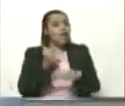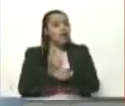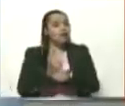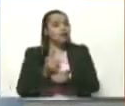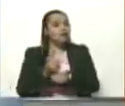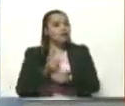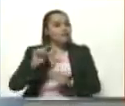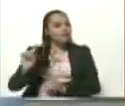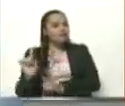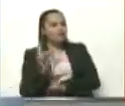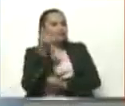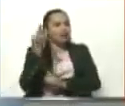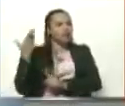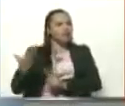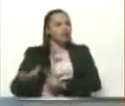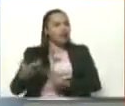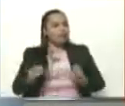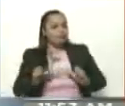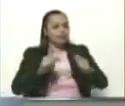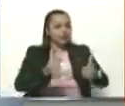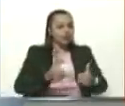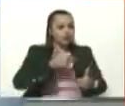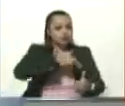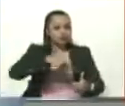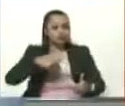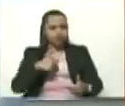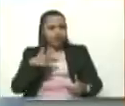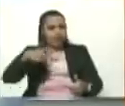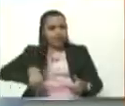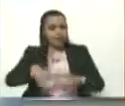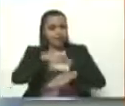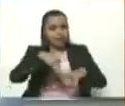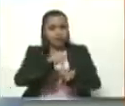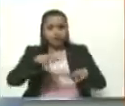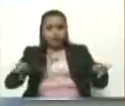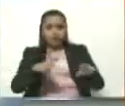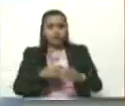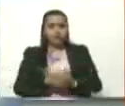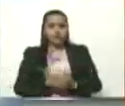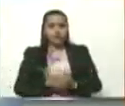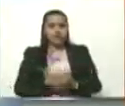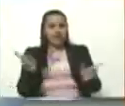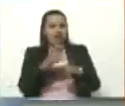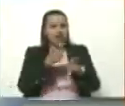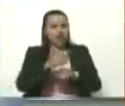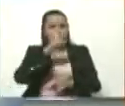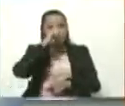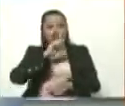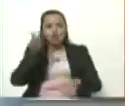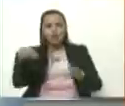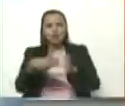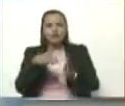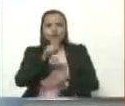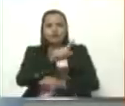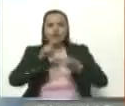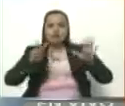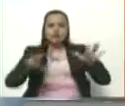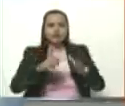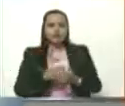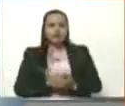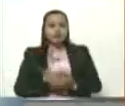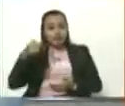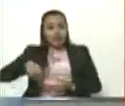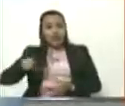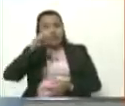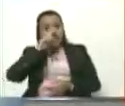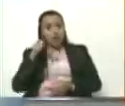principalísima entrando a nosotros a este ministerio público en agosto del año 2017 en lo que va de